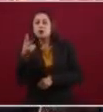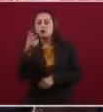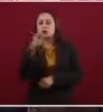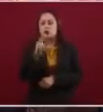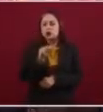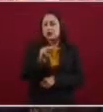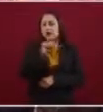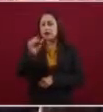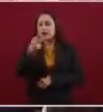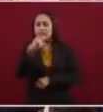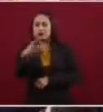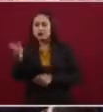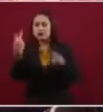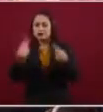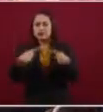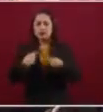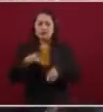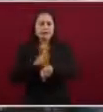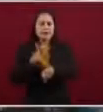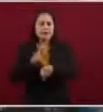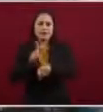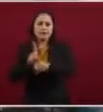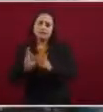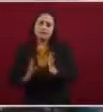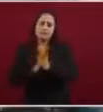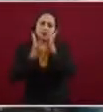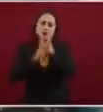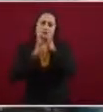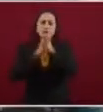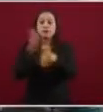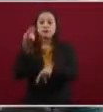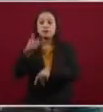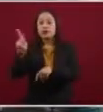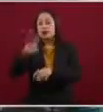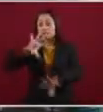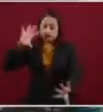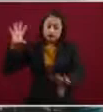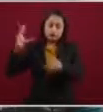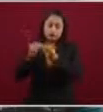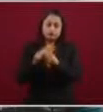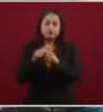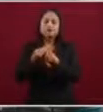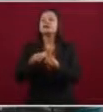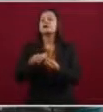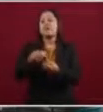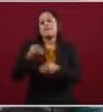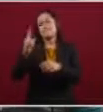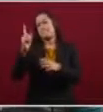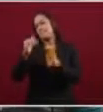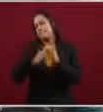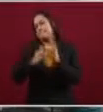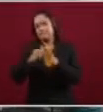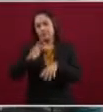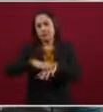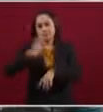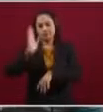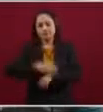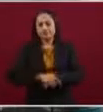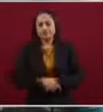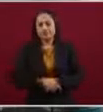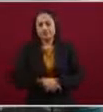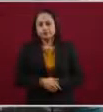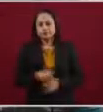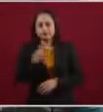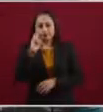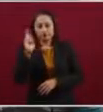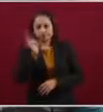diarios en las actividades sin embargo en la total hubo más de miles podemos ver que hay están las